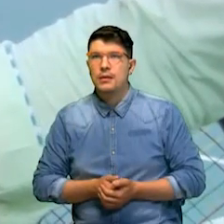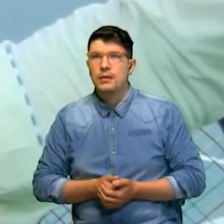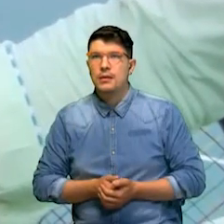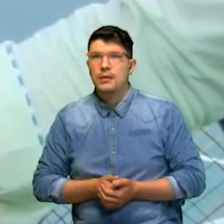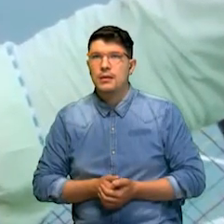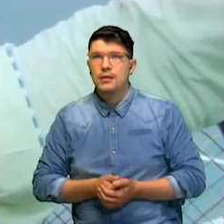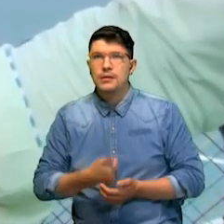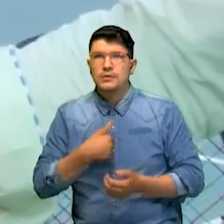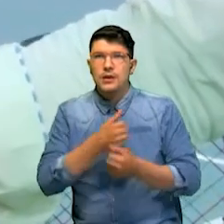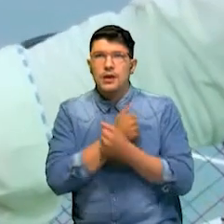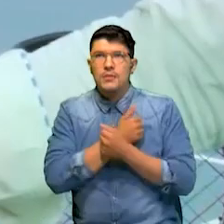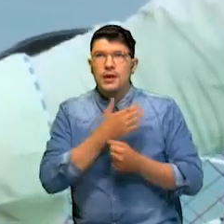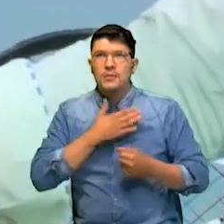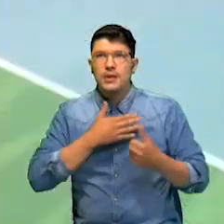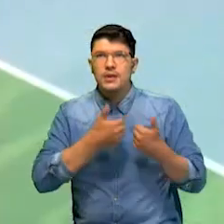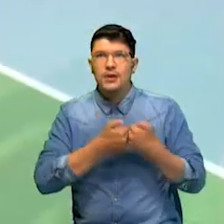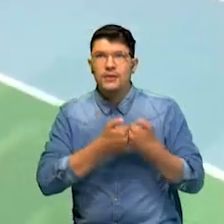mi novia.